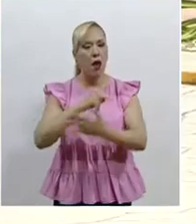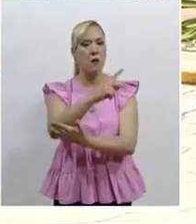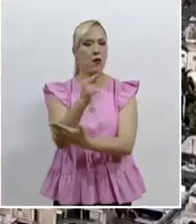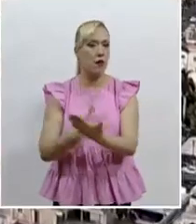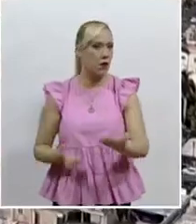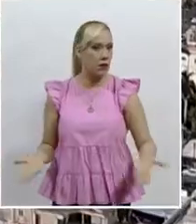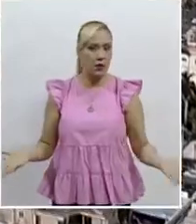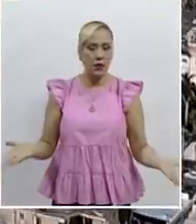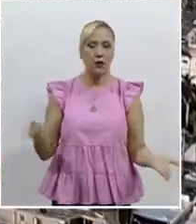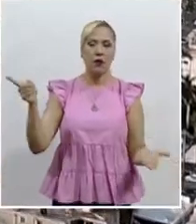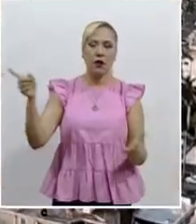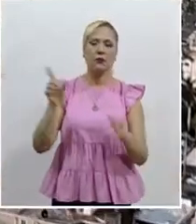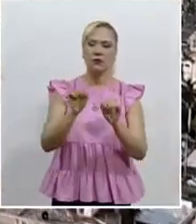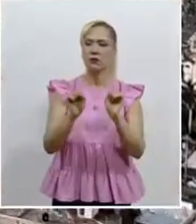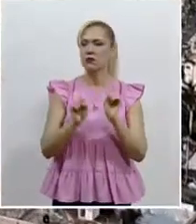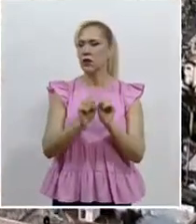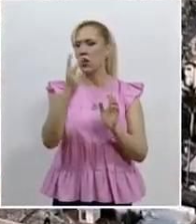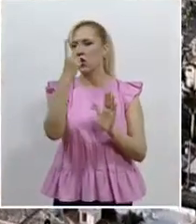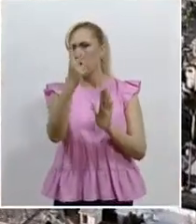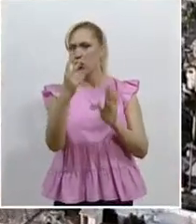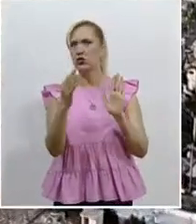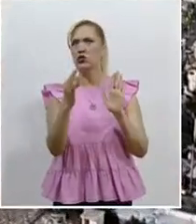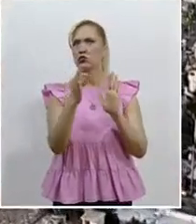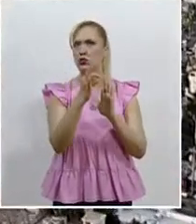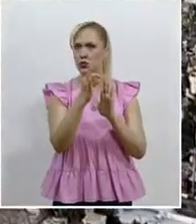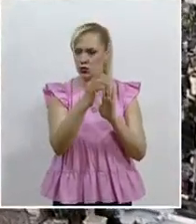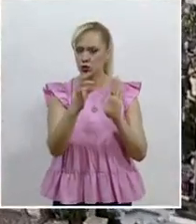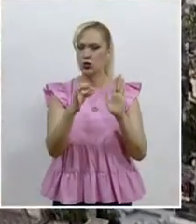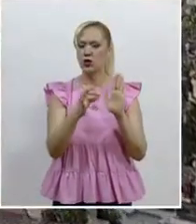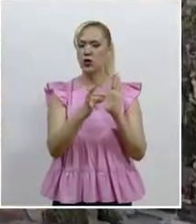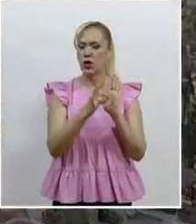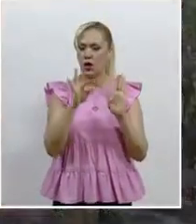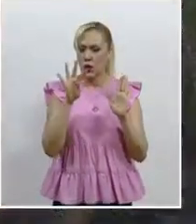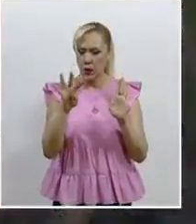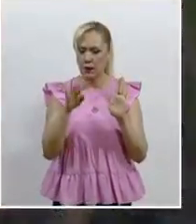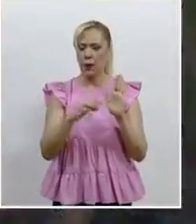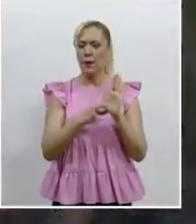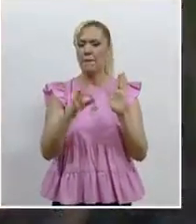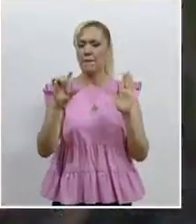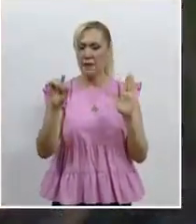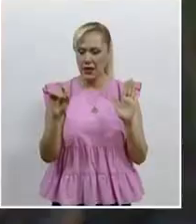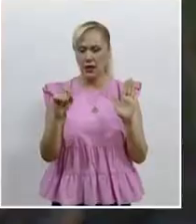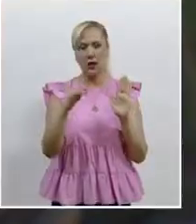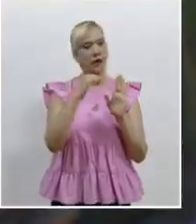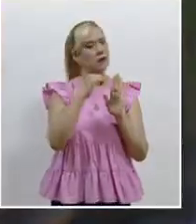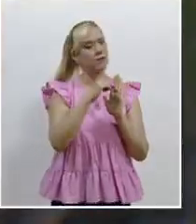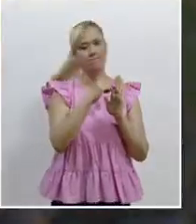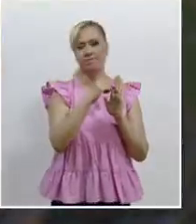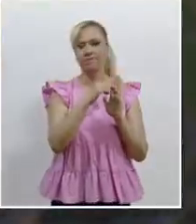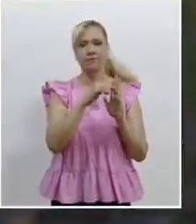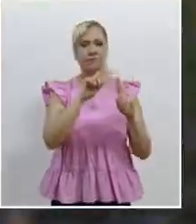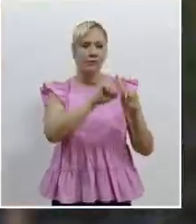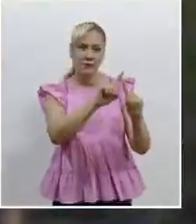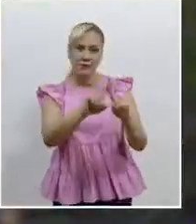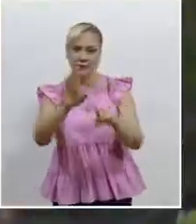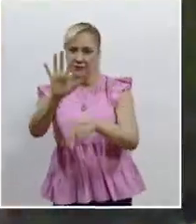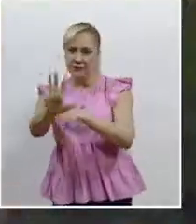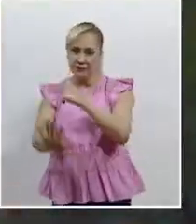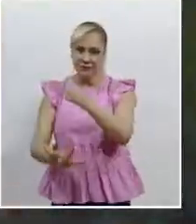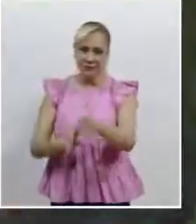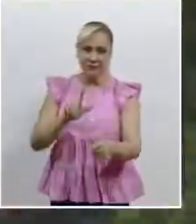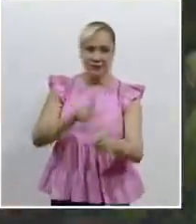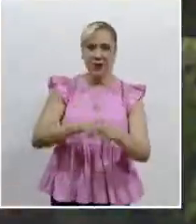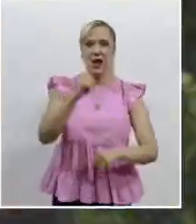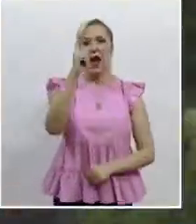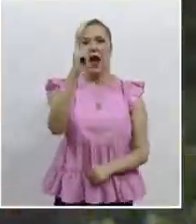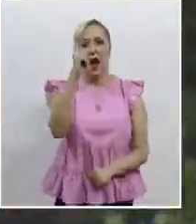solo invalidó los criterios 2, 19, 20 y 22 del subapartado denominado biodiversidad, que se relaciona con